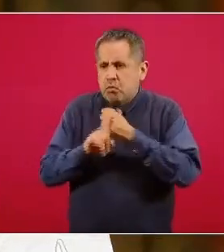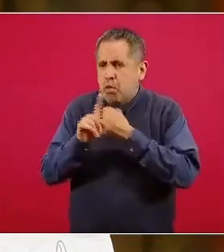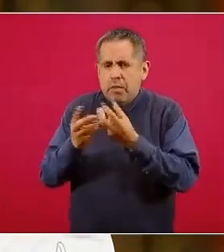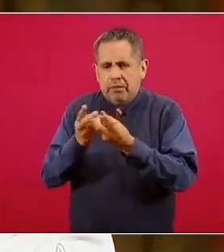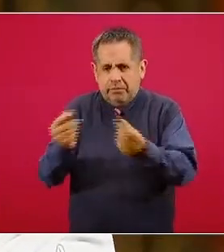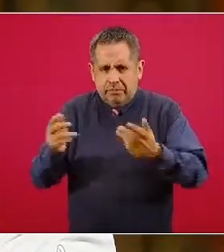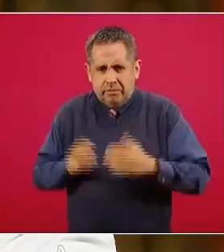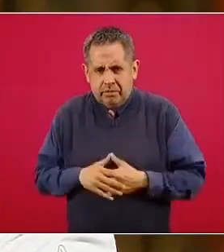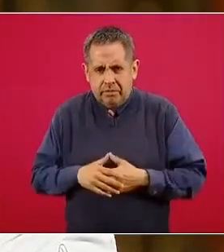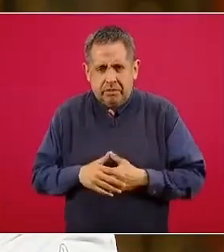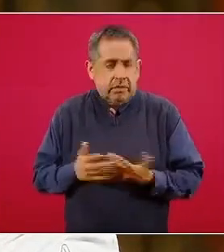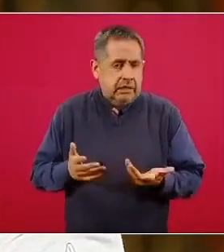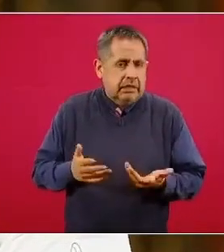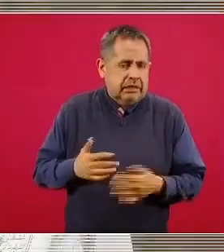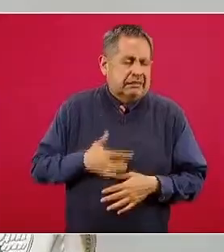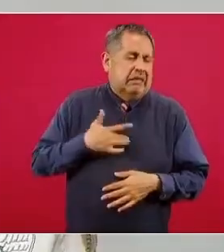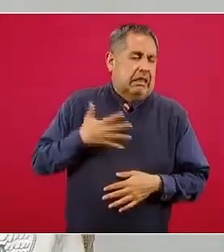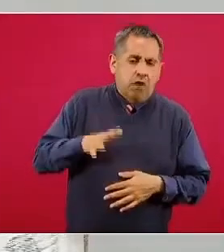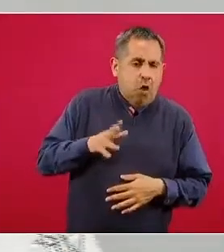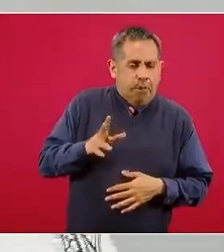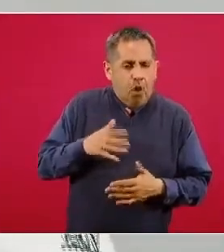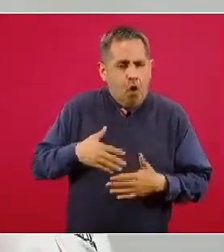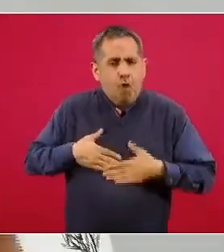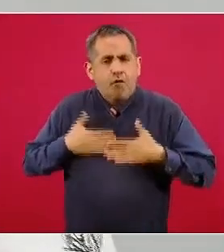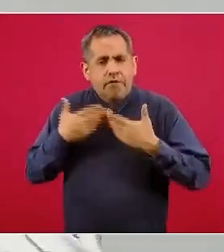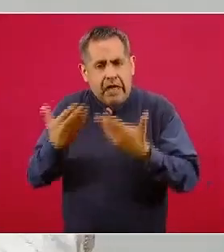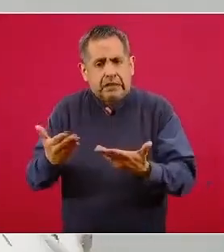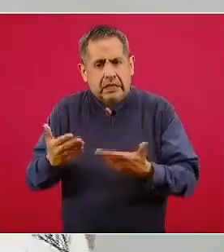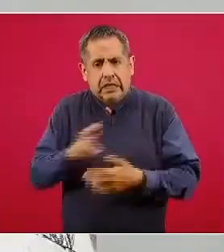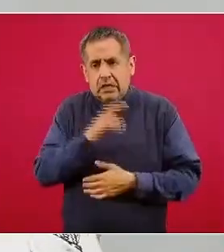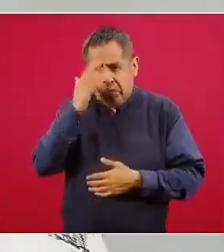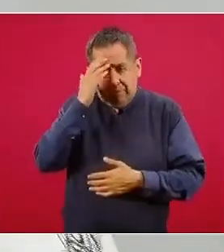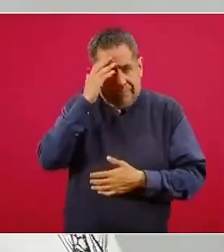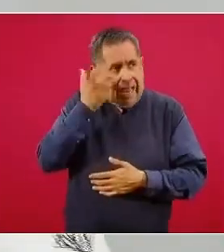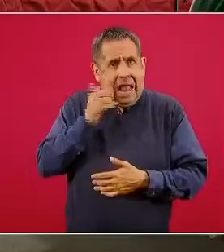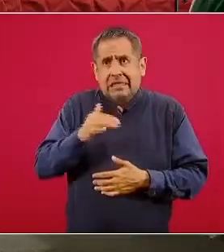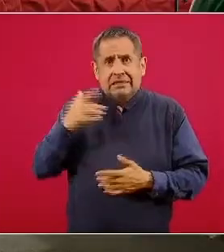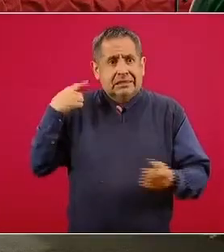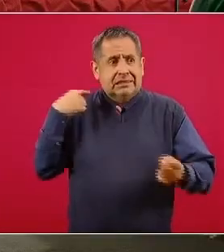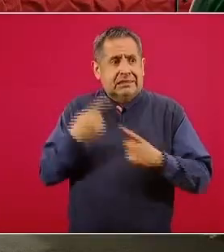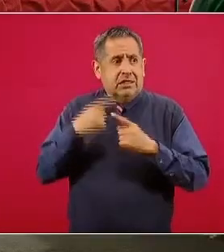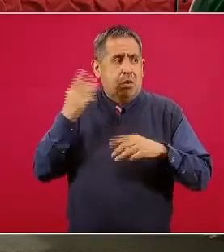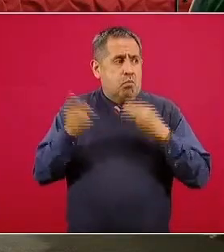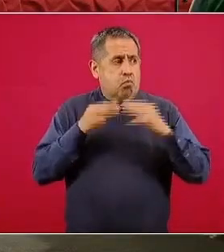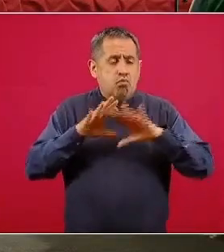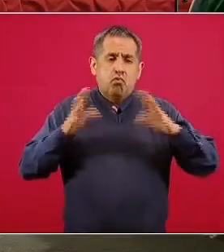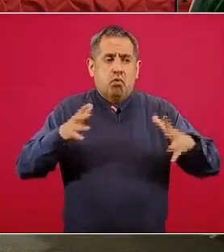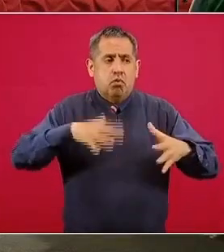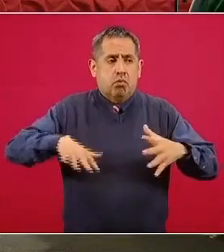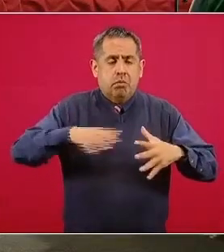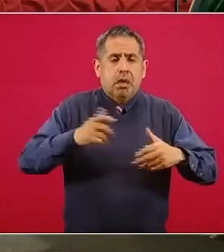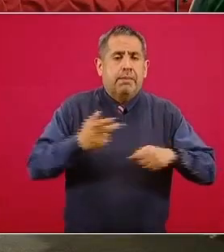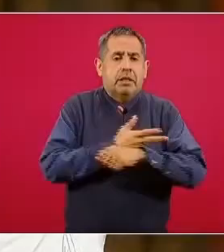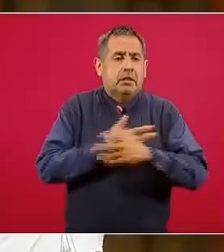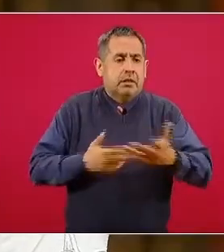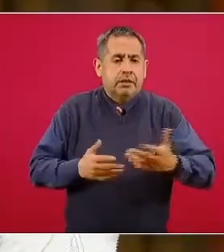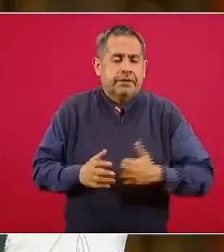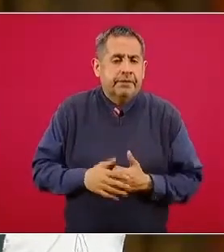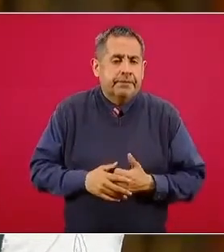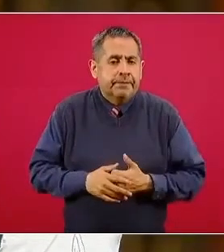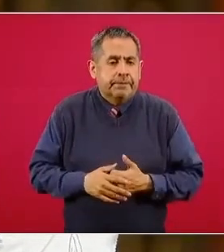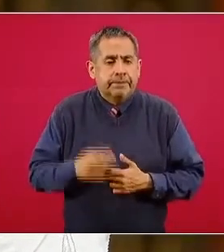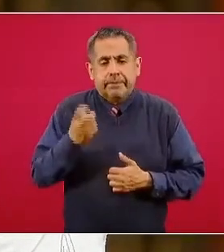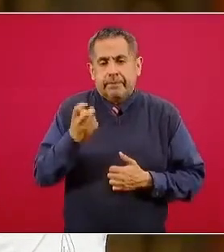problema. No hay indolencia jamás, pero tiene que haber confianza reconociendo cómo está la situación y cómo le estamos solucionando.